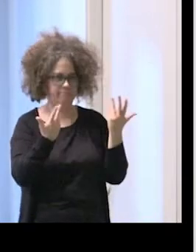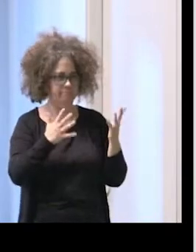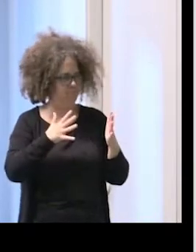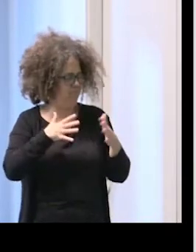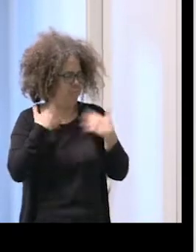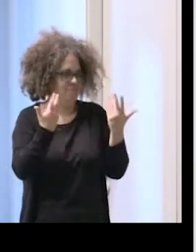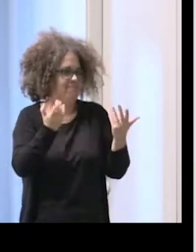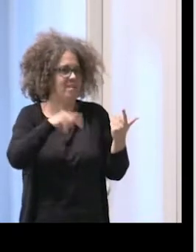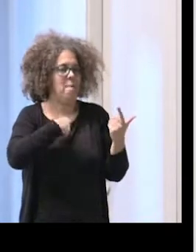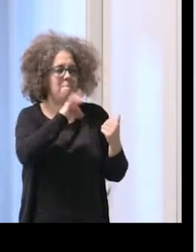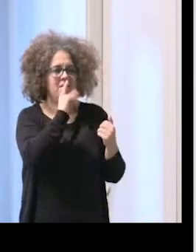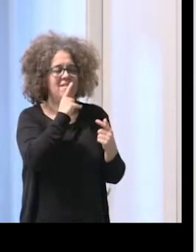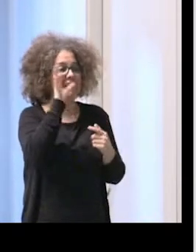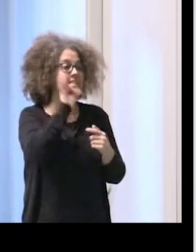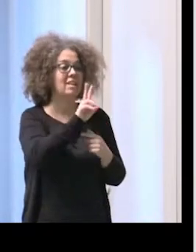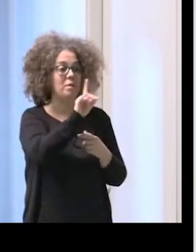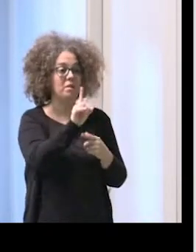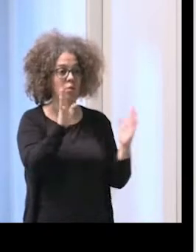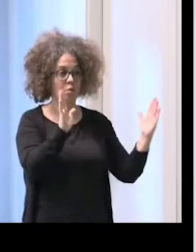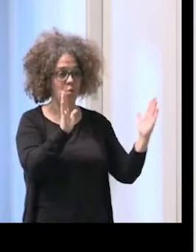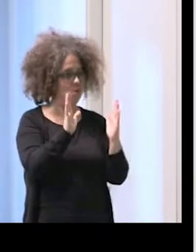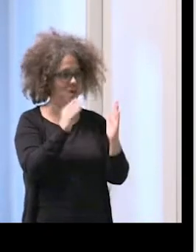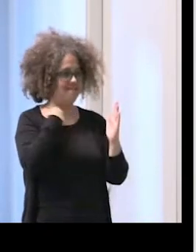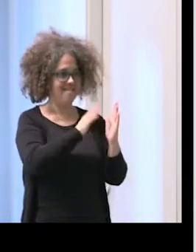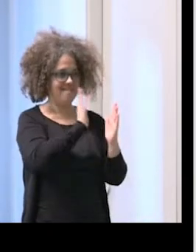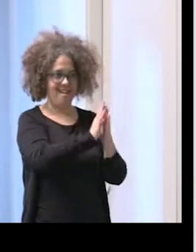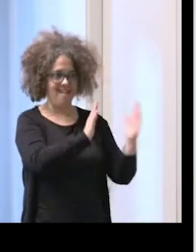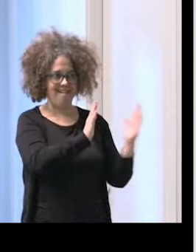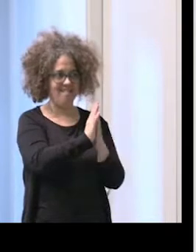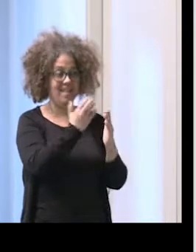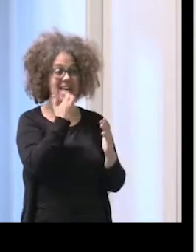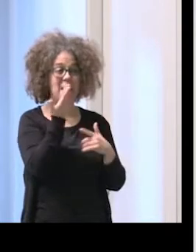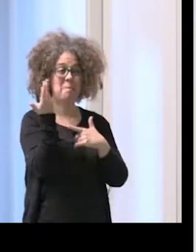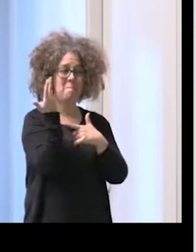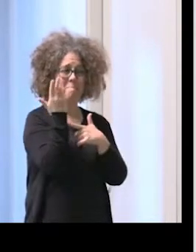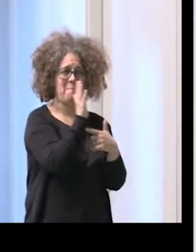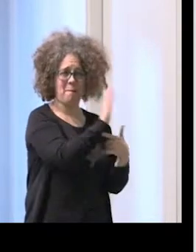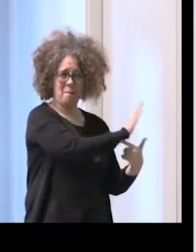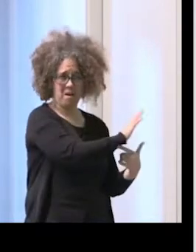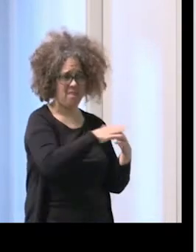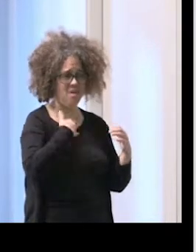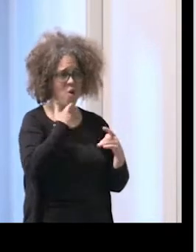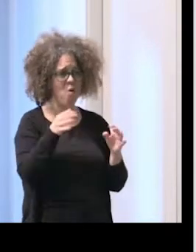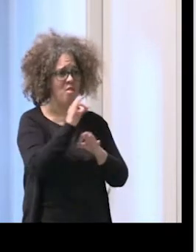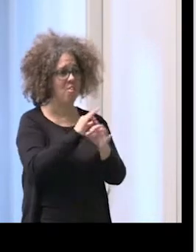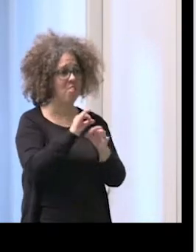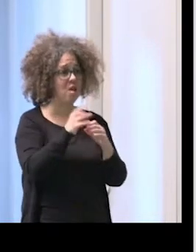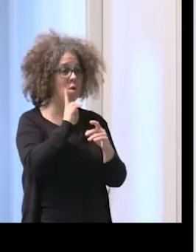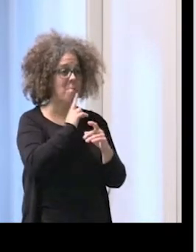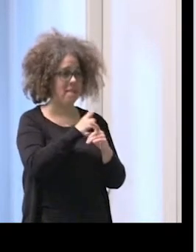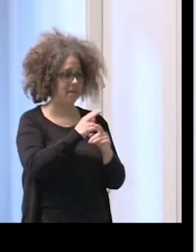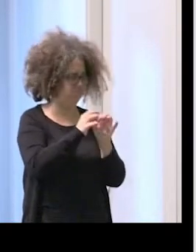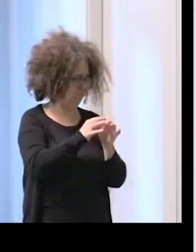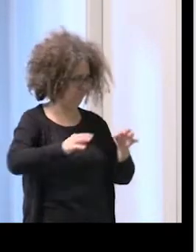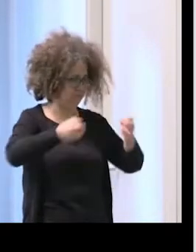esta primera mitad del siglo XXI vamos a ver ejemplos concretos de cómo células madres y los avances de medicina